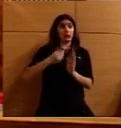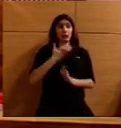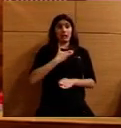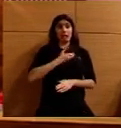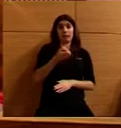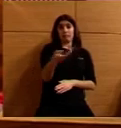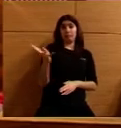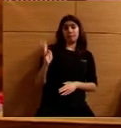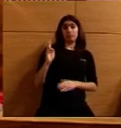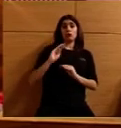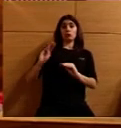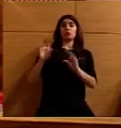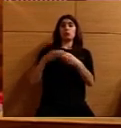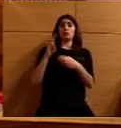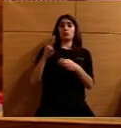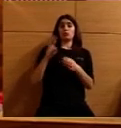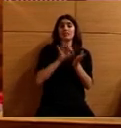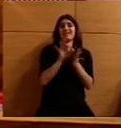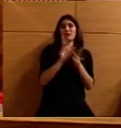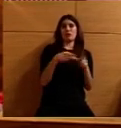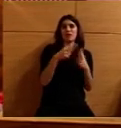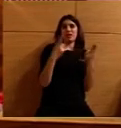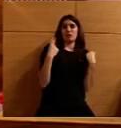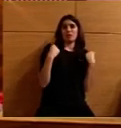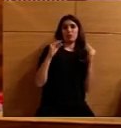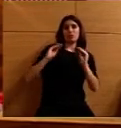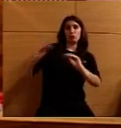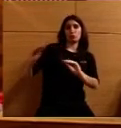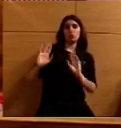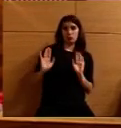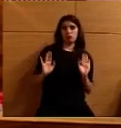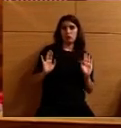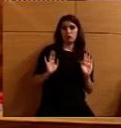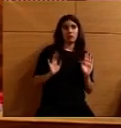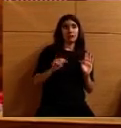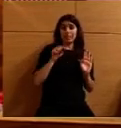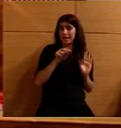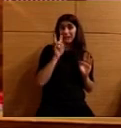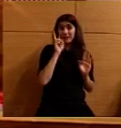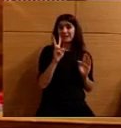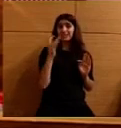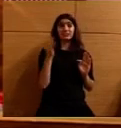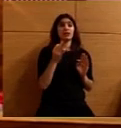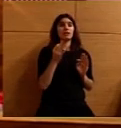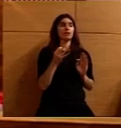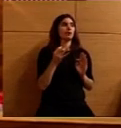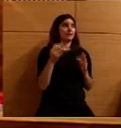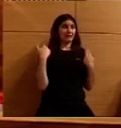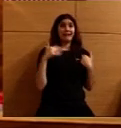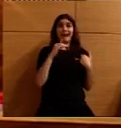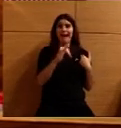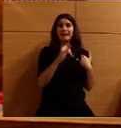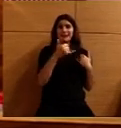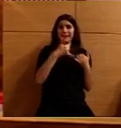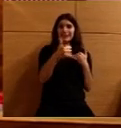alcaldes y concejales de su partido, con los servicios sociales municipales o mancomunados que puedan tener. Y ahí verán que ya